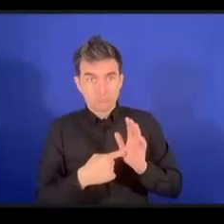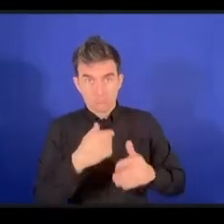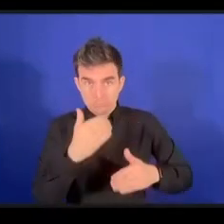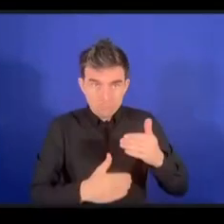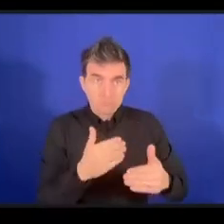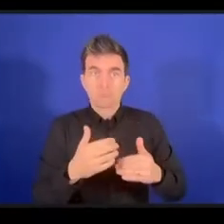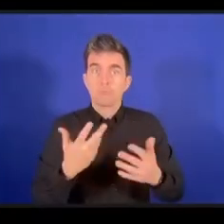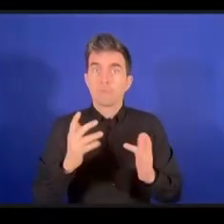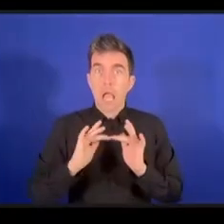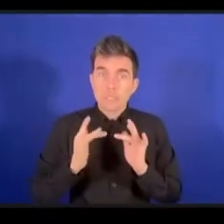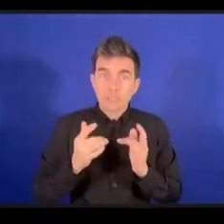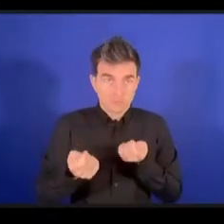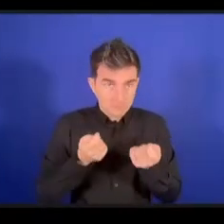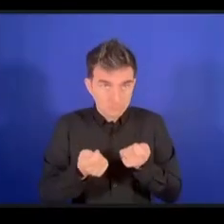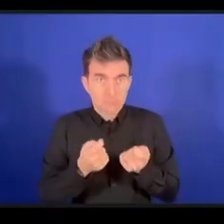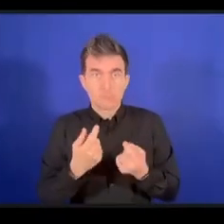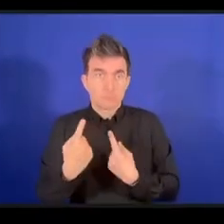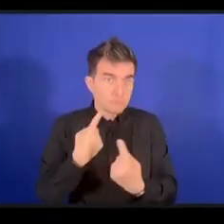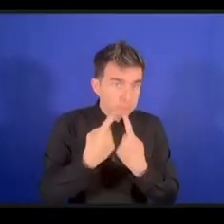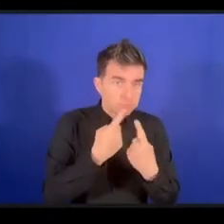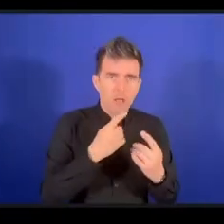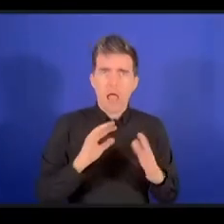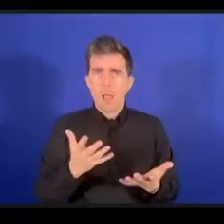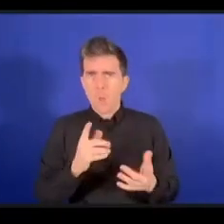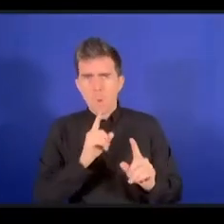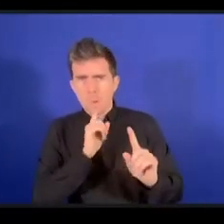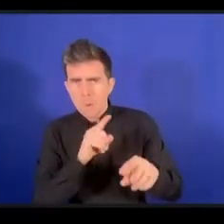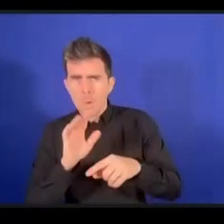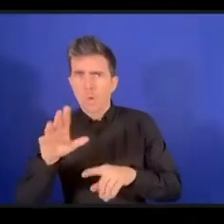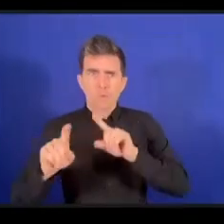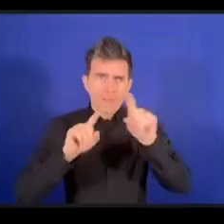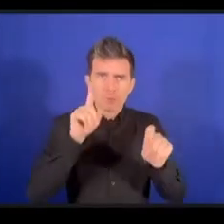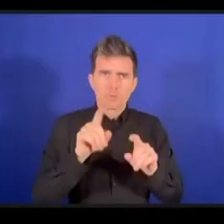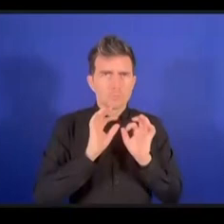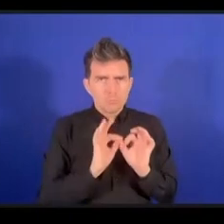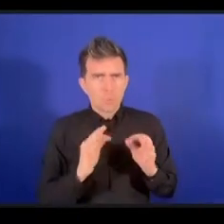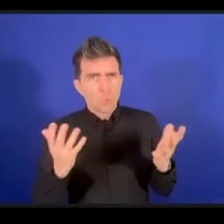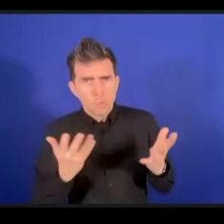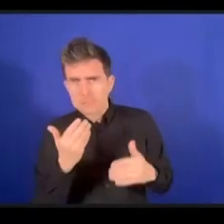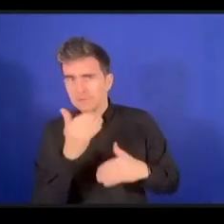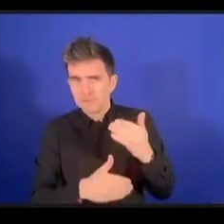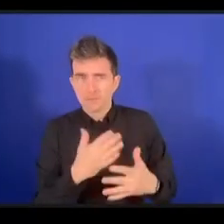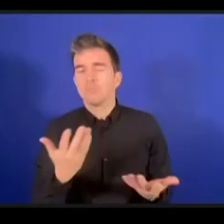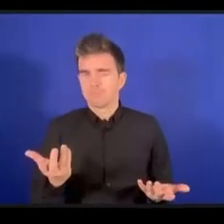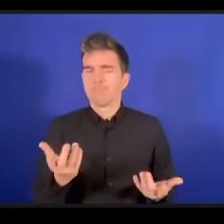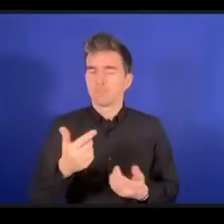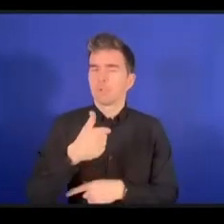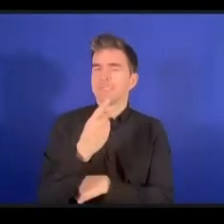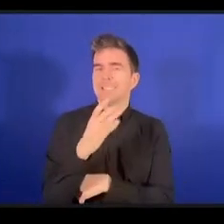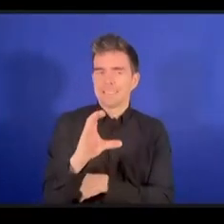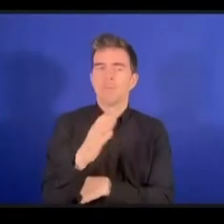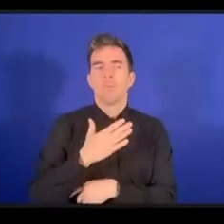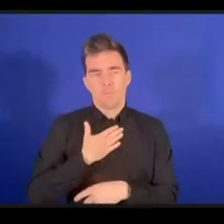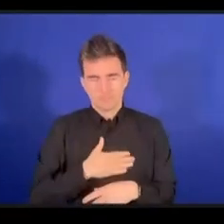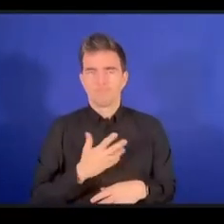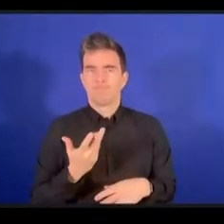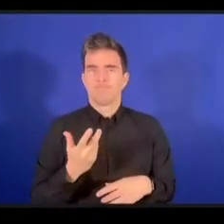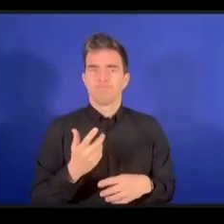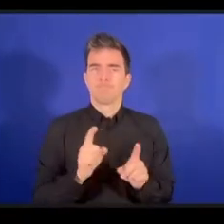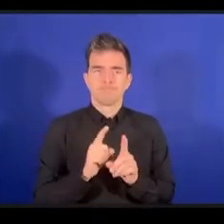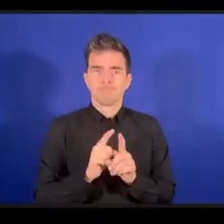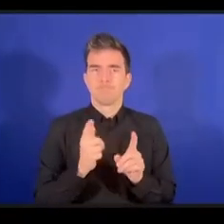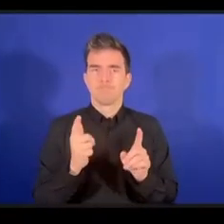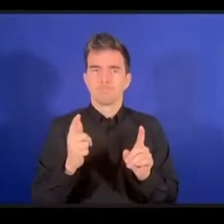queremos contestar la pregunta qué tenemos que hacer Pues creo que ese pacto mundial debe de tener un proceso de abajo